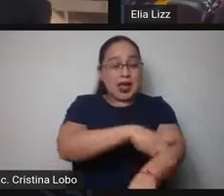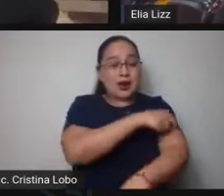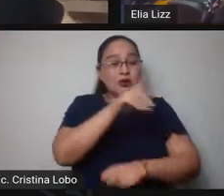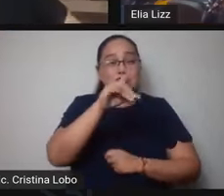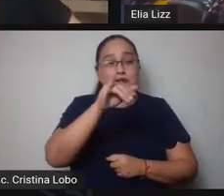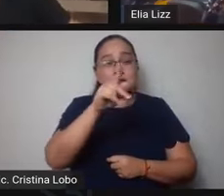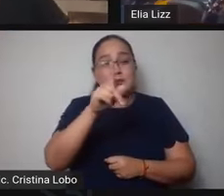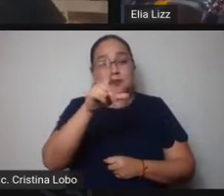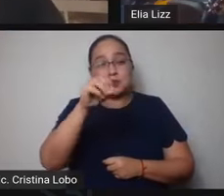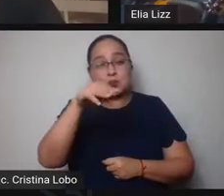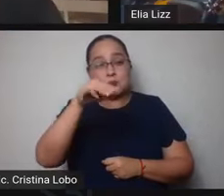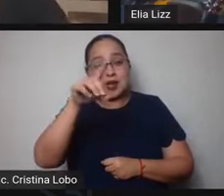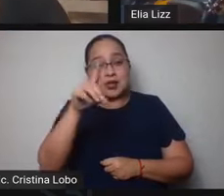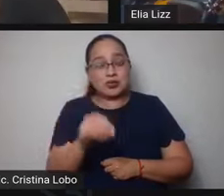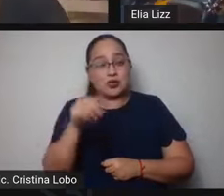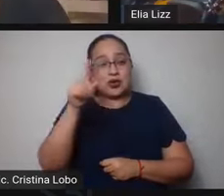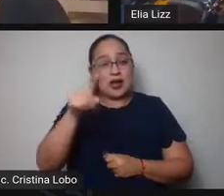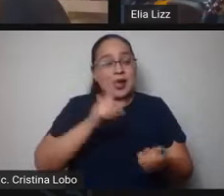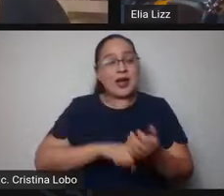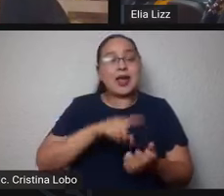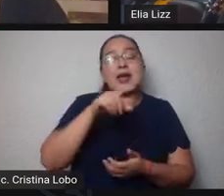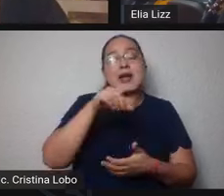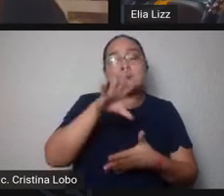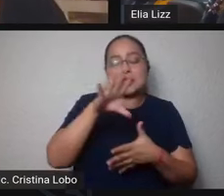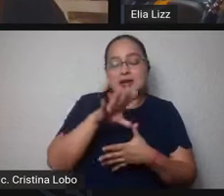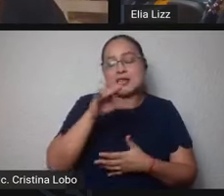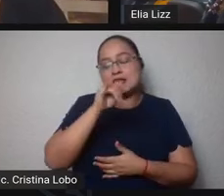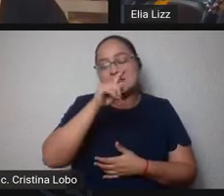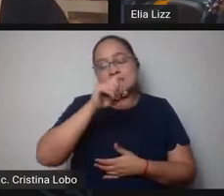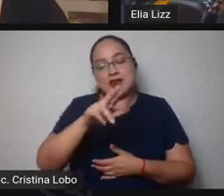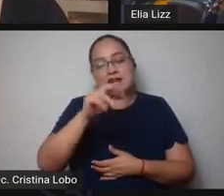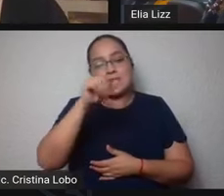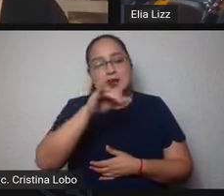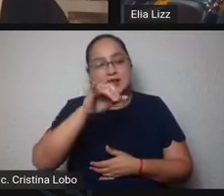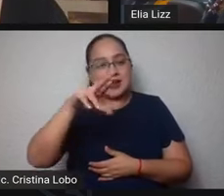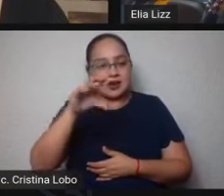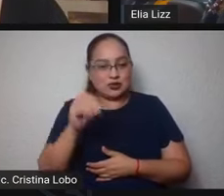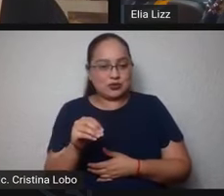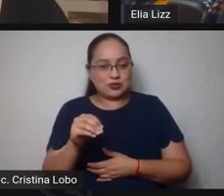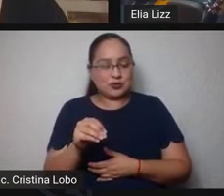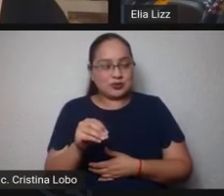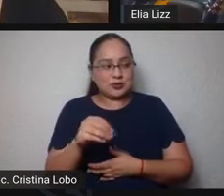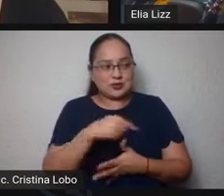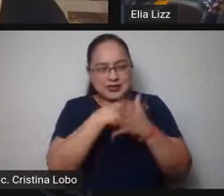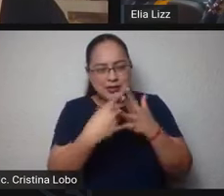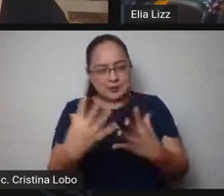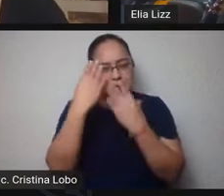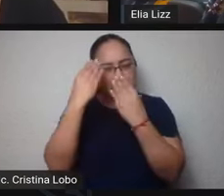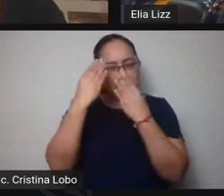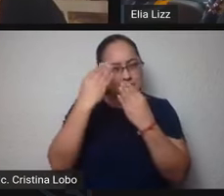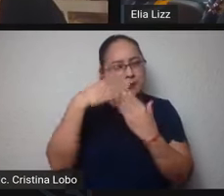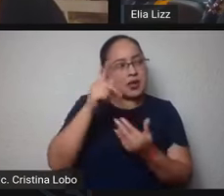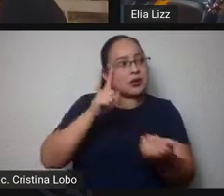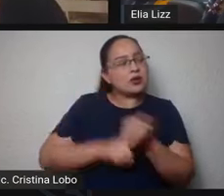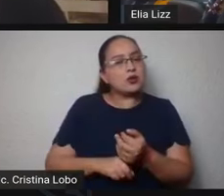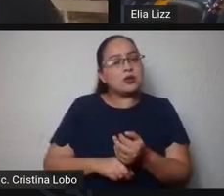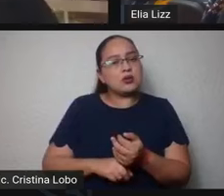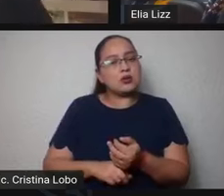maravilloso, interamericano, insisto. Y pienso en esto y digo, qué grueso que la Convención Internacional,